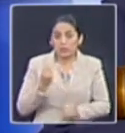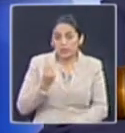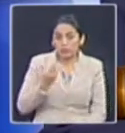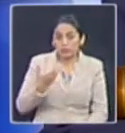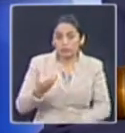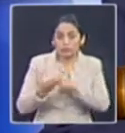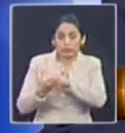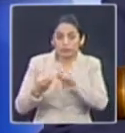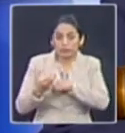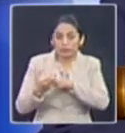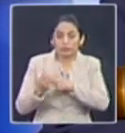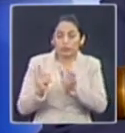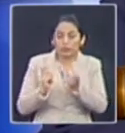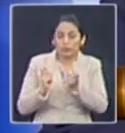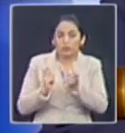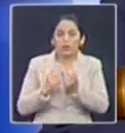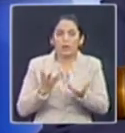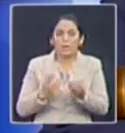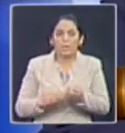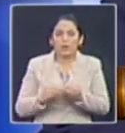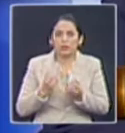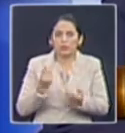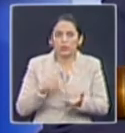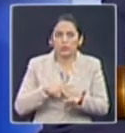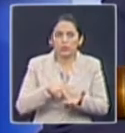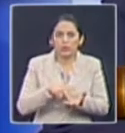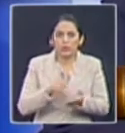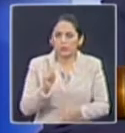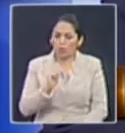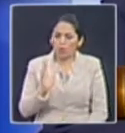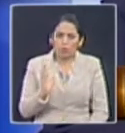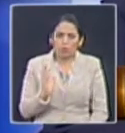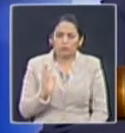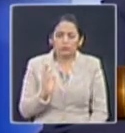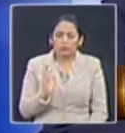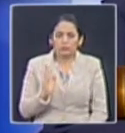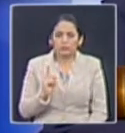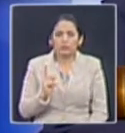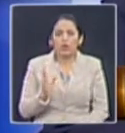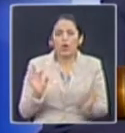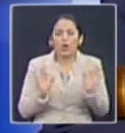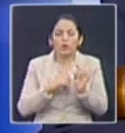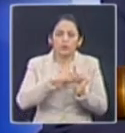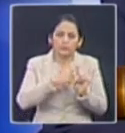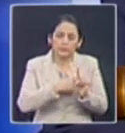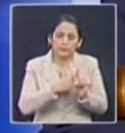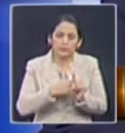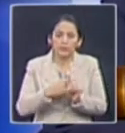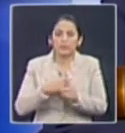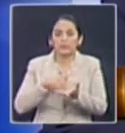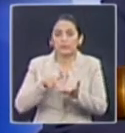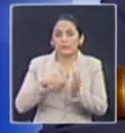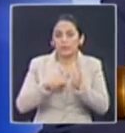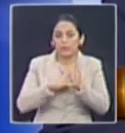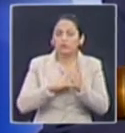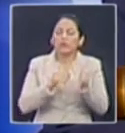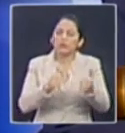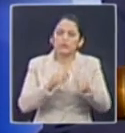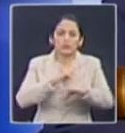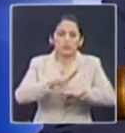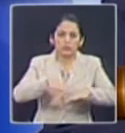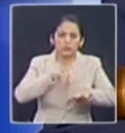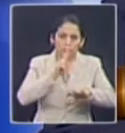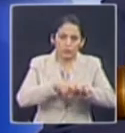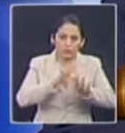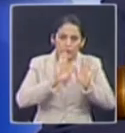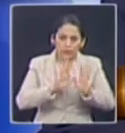sería positivo. Pero claro, todo lo demás en lo que se refiere a impuesto a la renta, en lo que se refiere también a los incentivos al